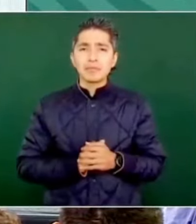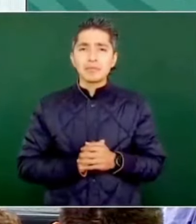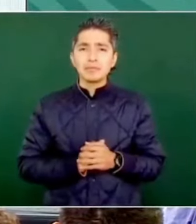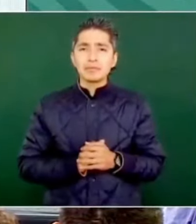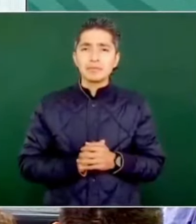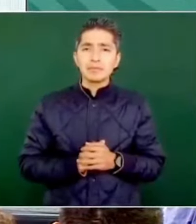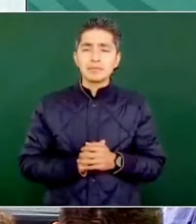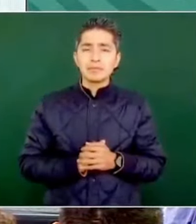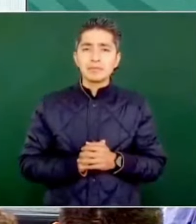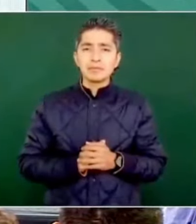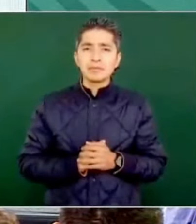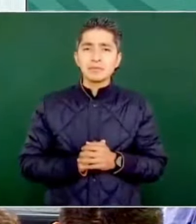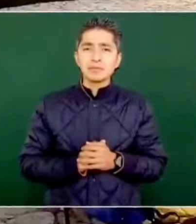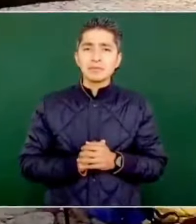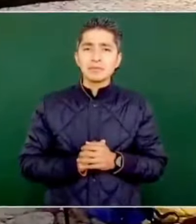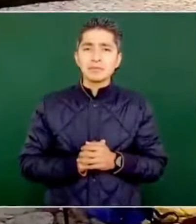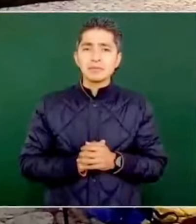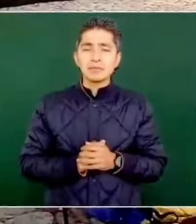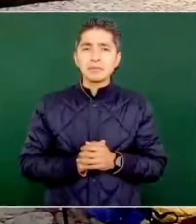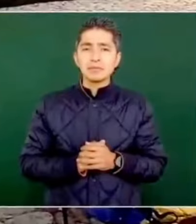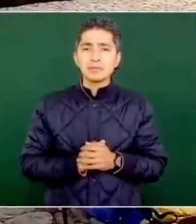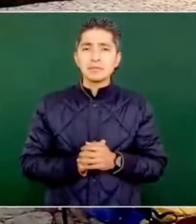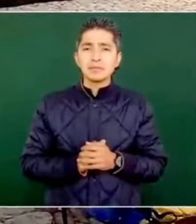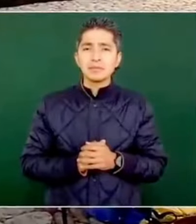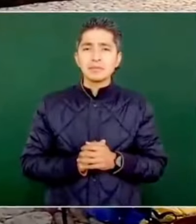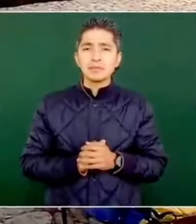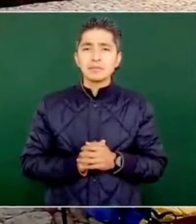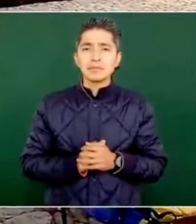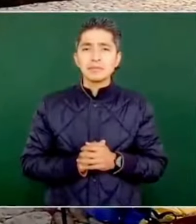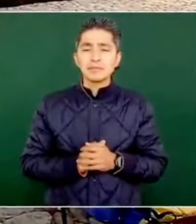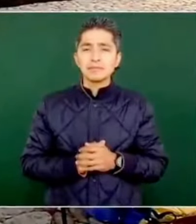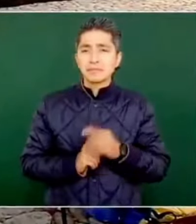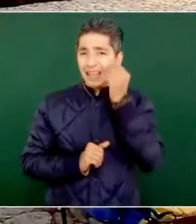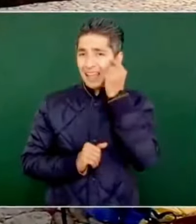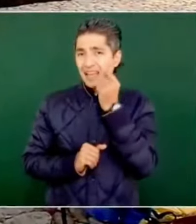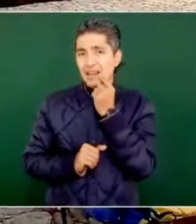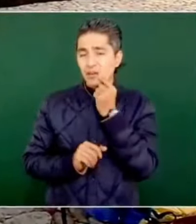eh de de